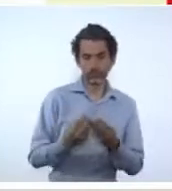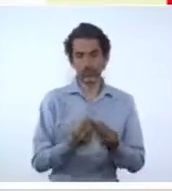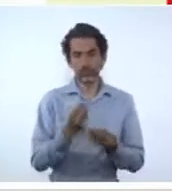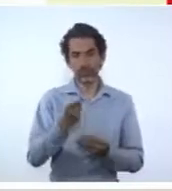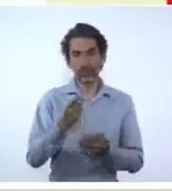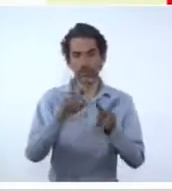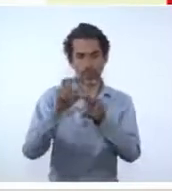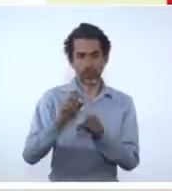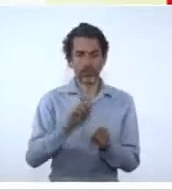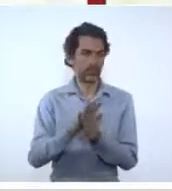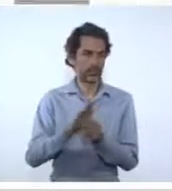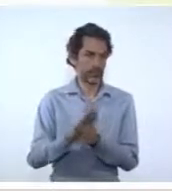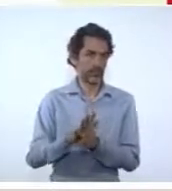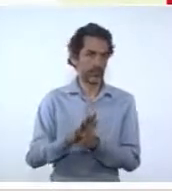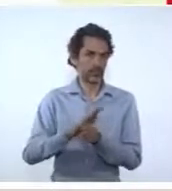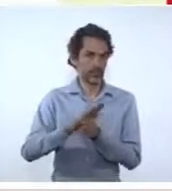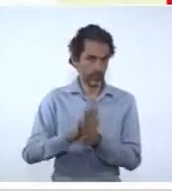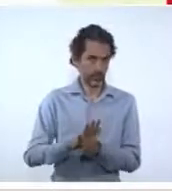en la ciudad.